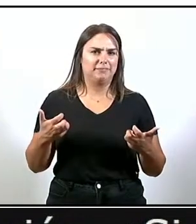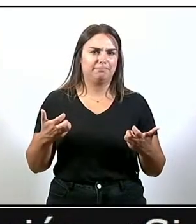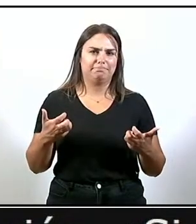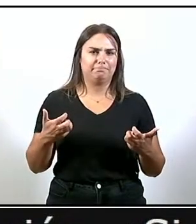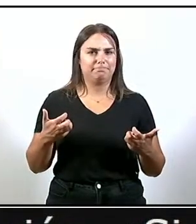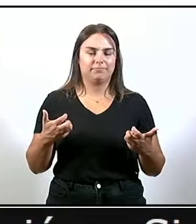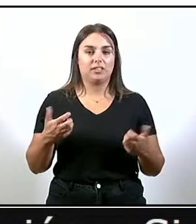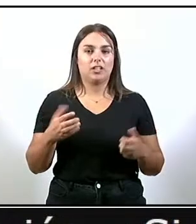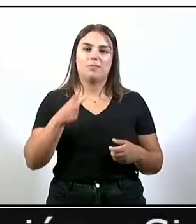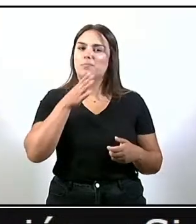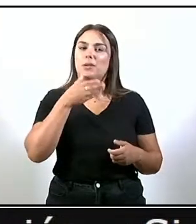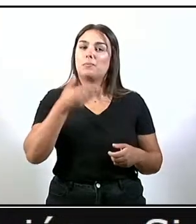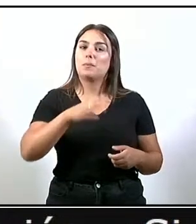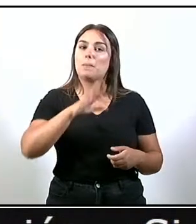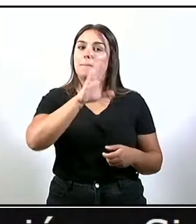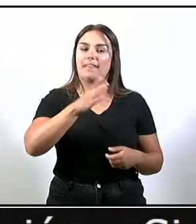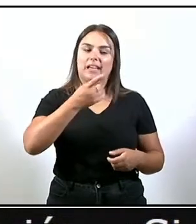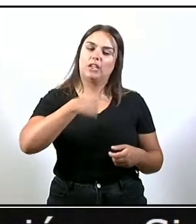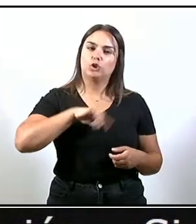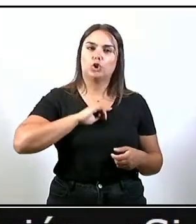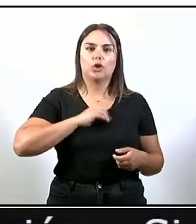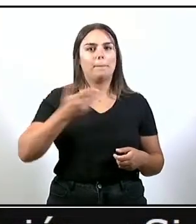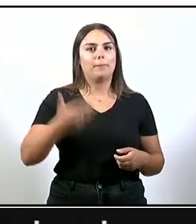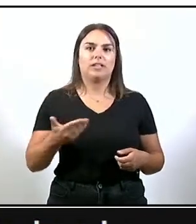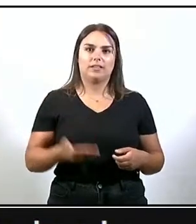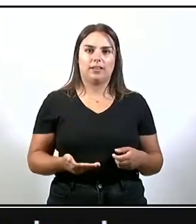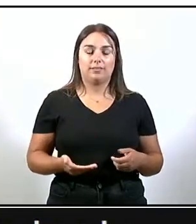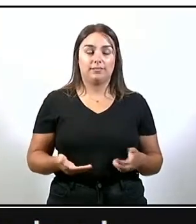Porque lo importante parece ser que somos nosotros,